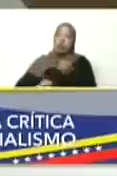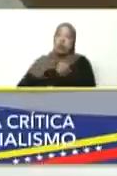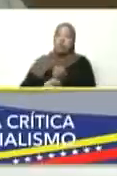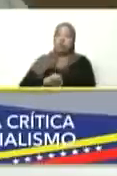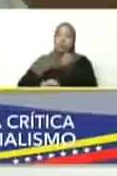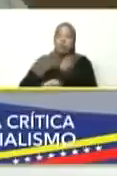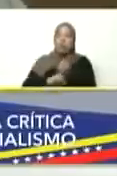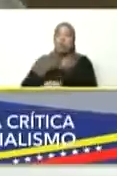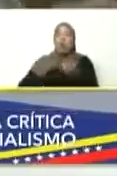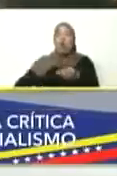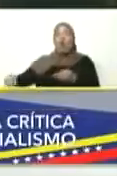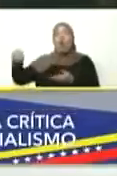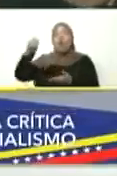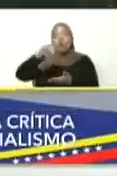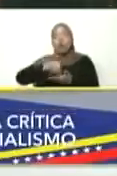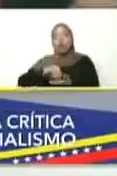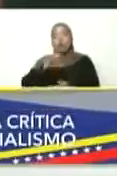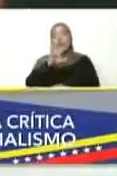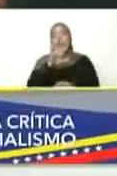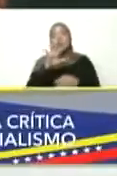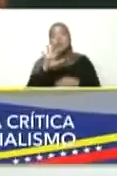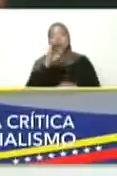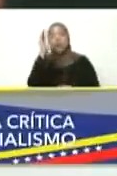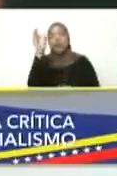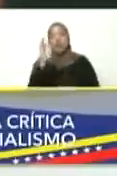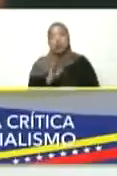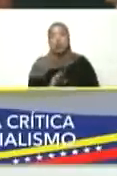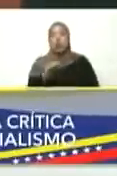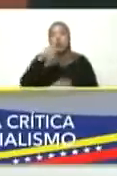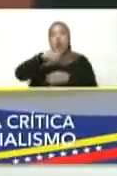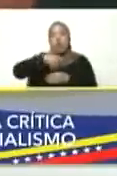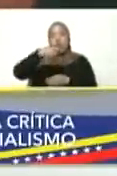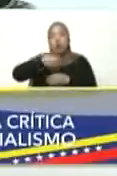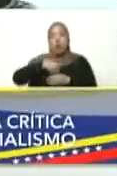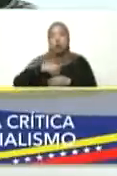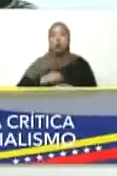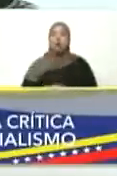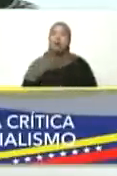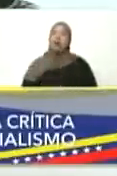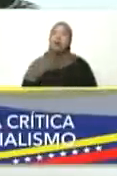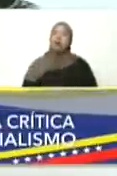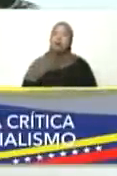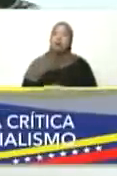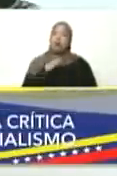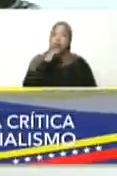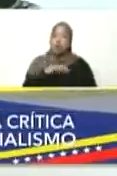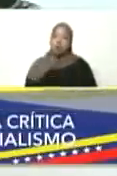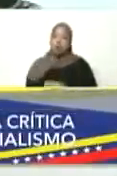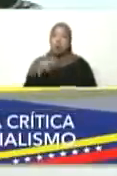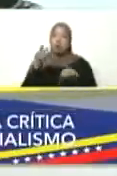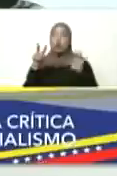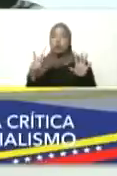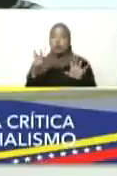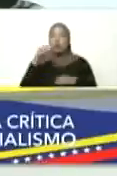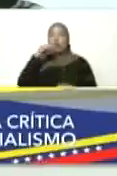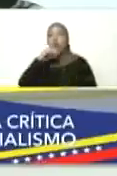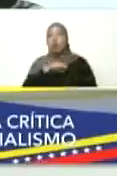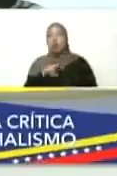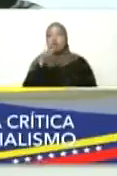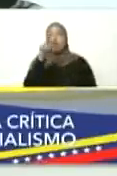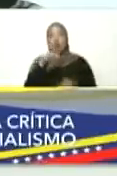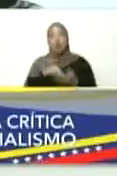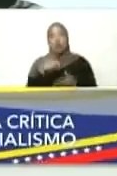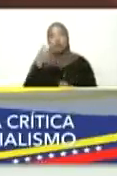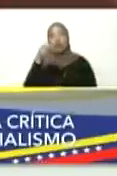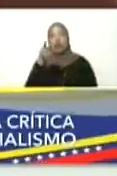al reelegirlo con el 55% de los votos aquel histórico 7 de octubre del año 2012.